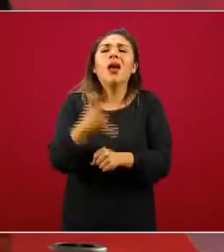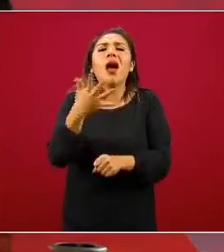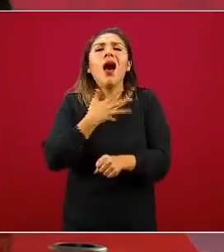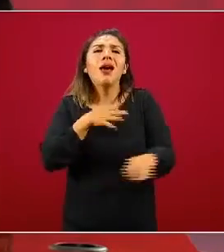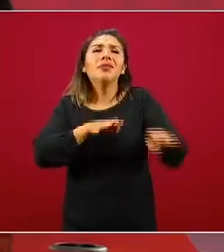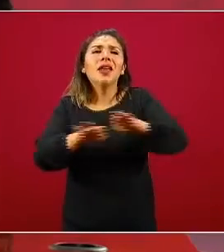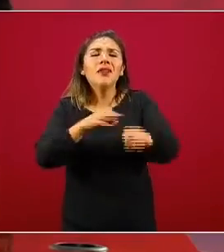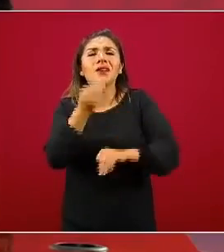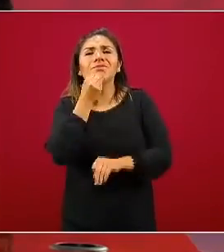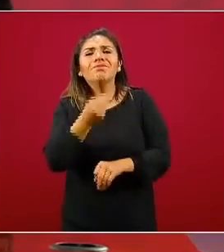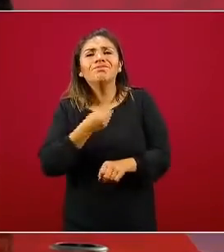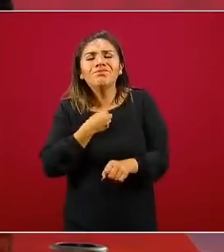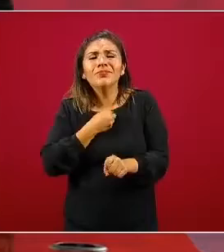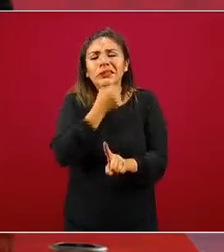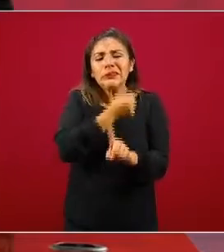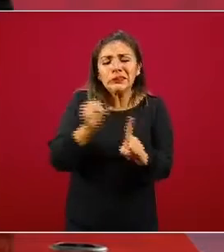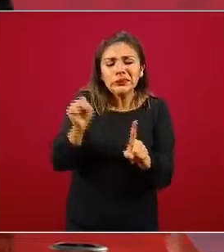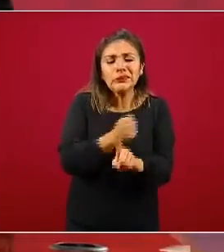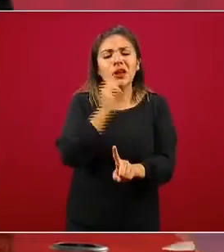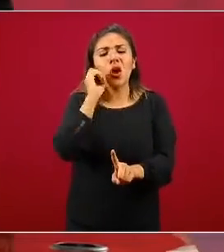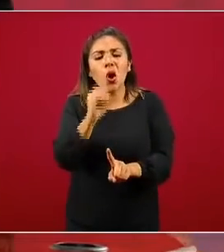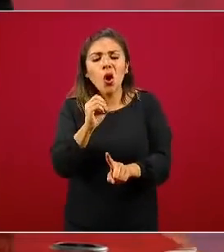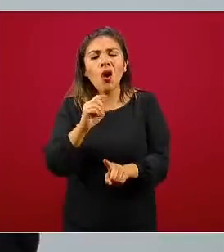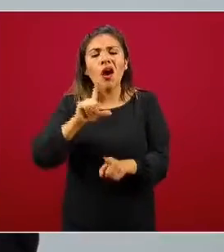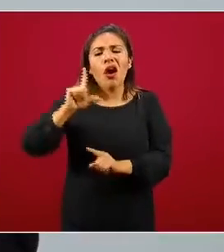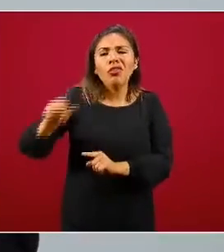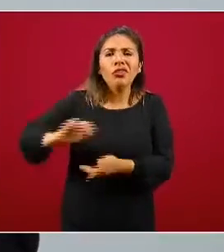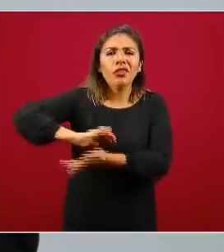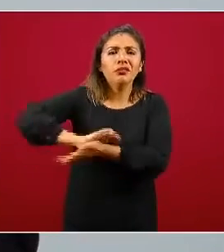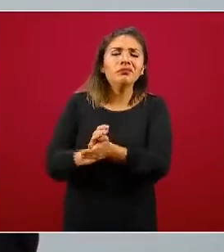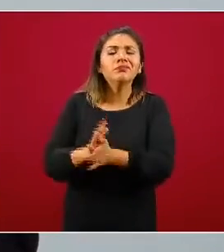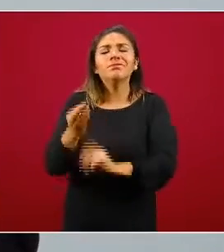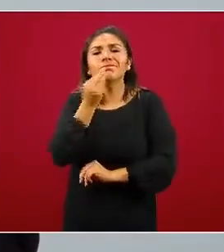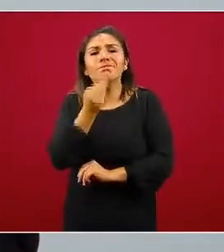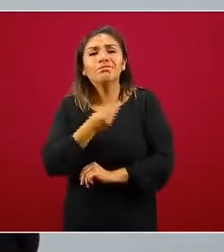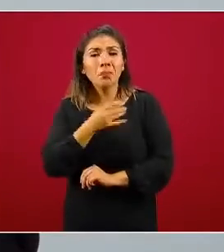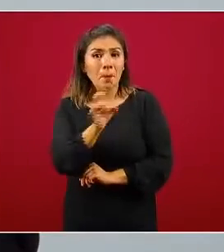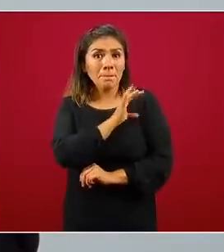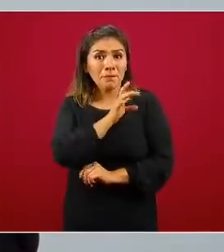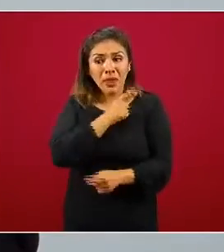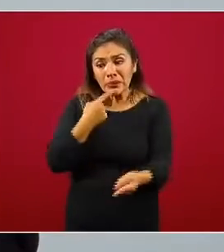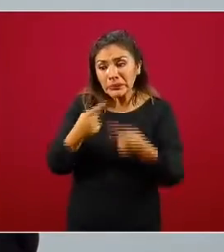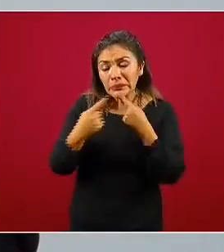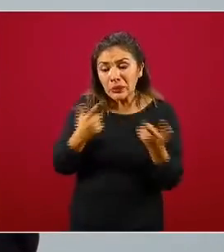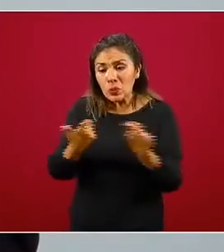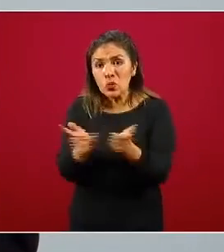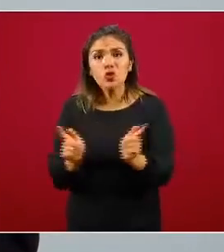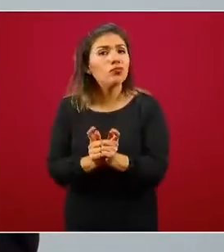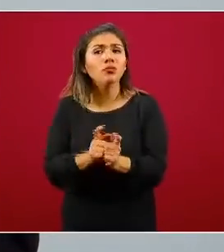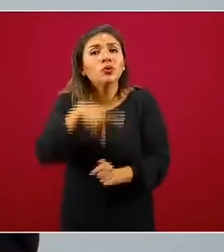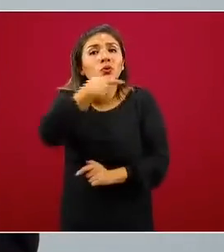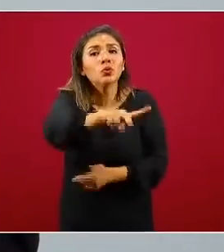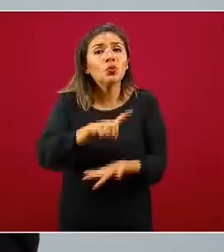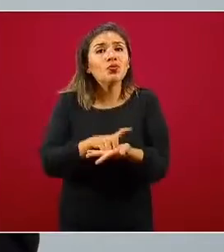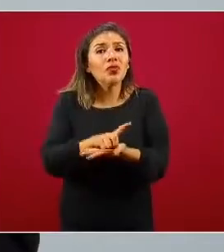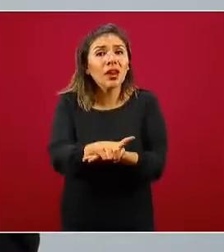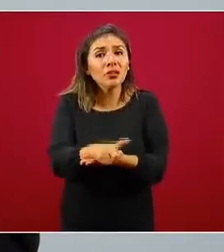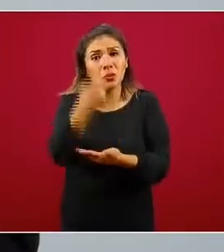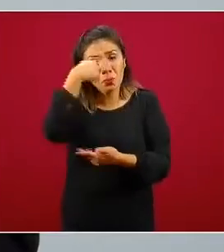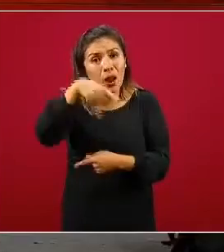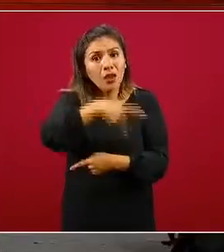a lo mejor con maltrato, discriminación, pero tienen miedo a organizarse. Pero es un derecho a